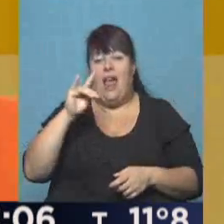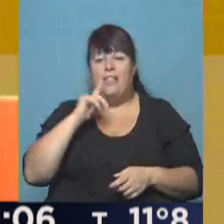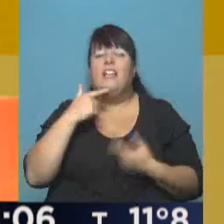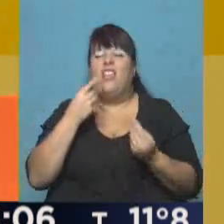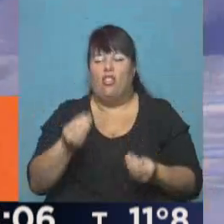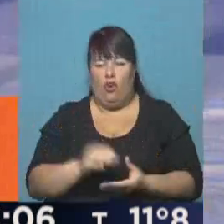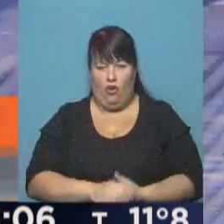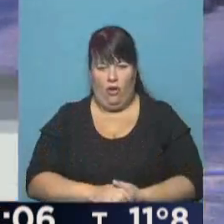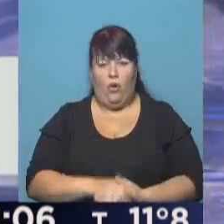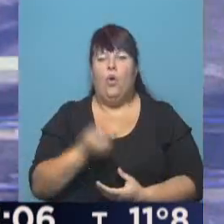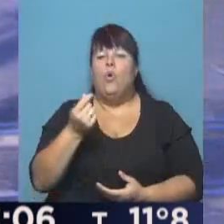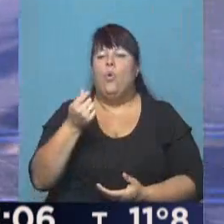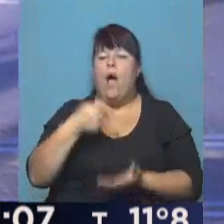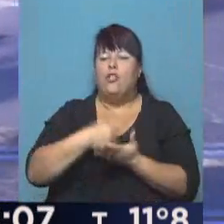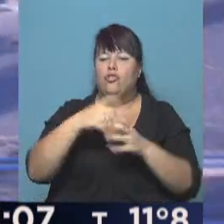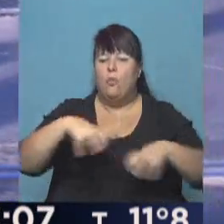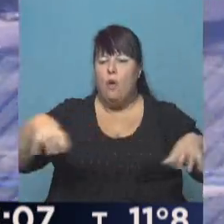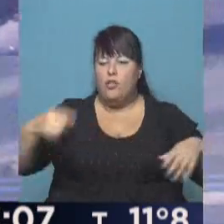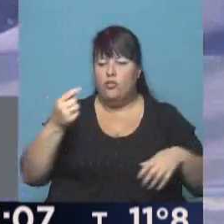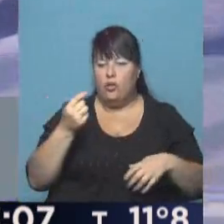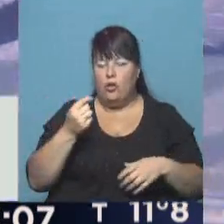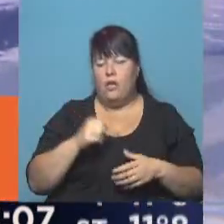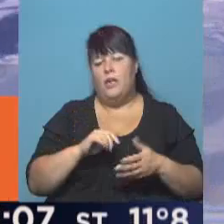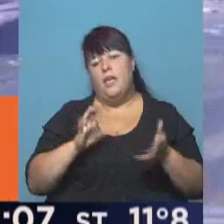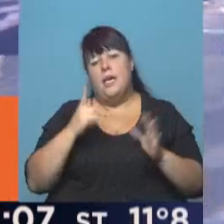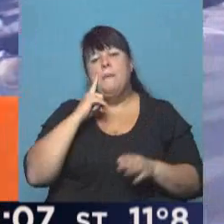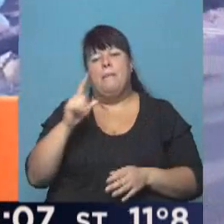escuchamos. ¿Cuánto pagas por puesto? Y